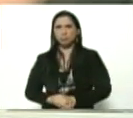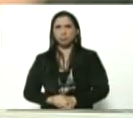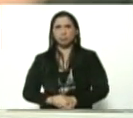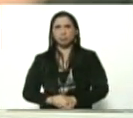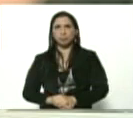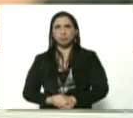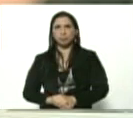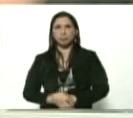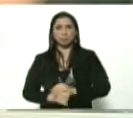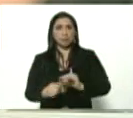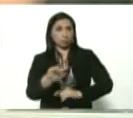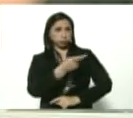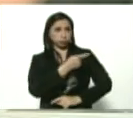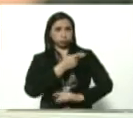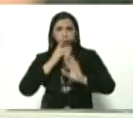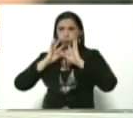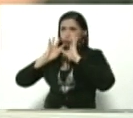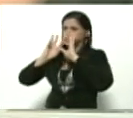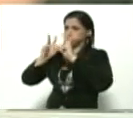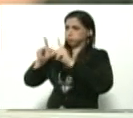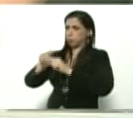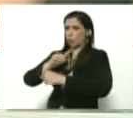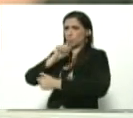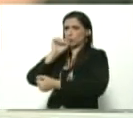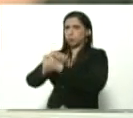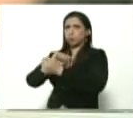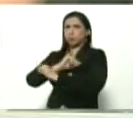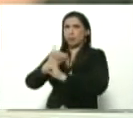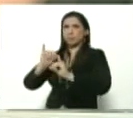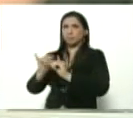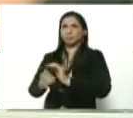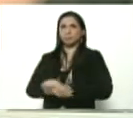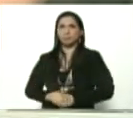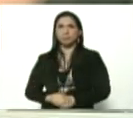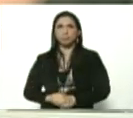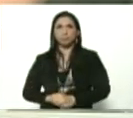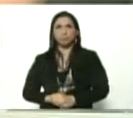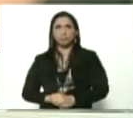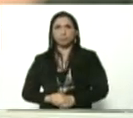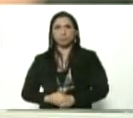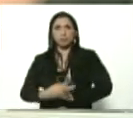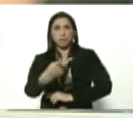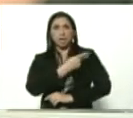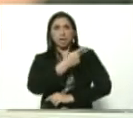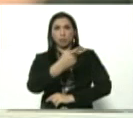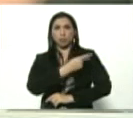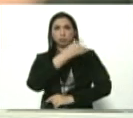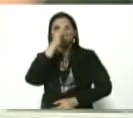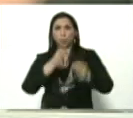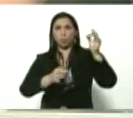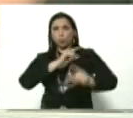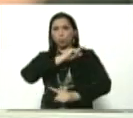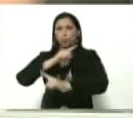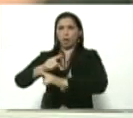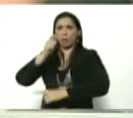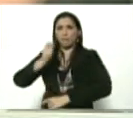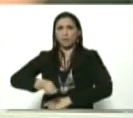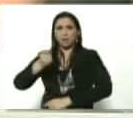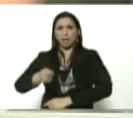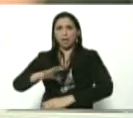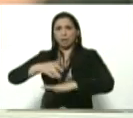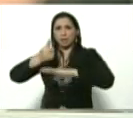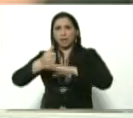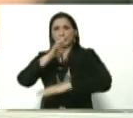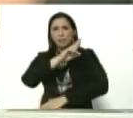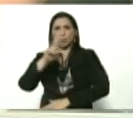Están convictos, confesos, capturados infragantes. Y ya están siendo juzgados por la Fiscalía General de la